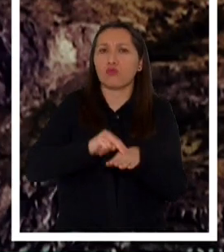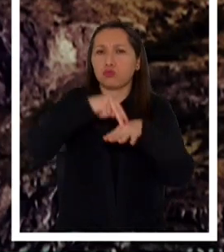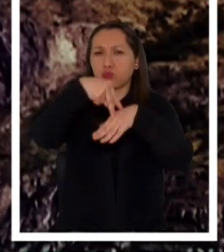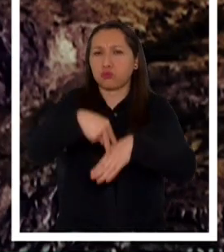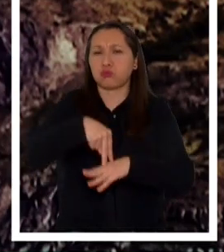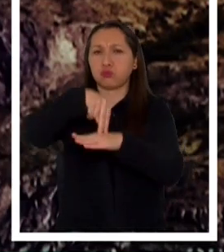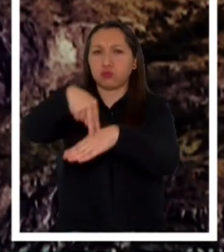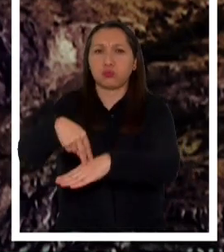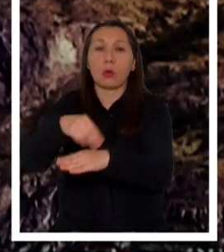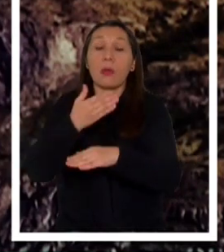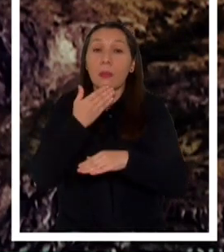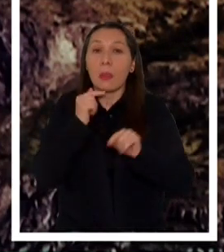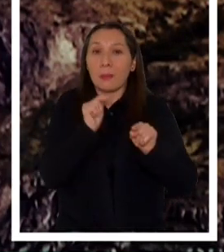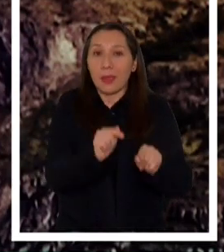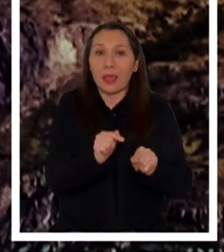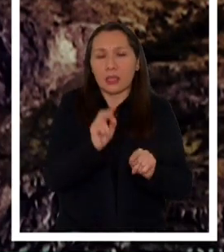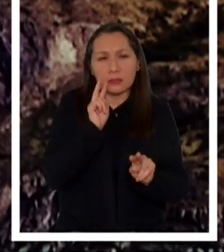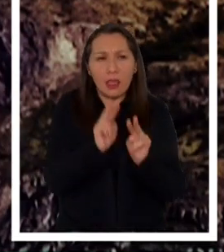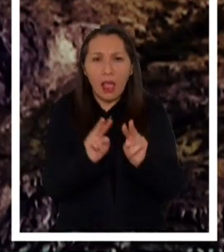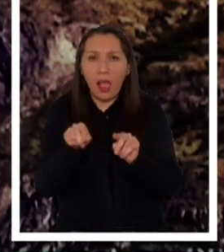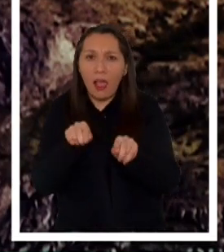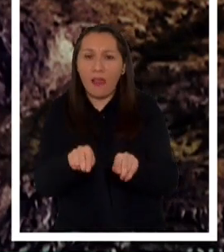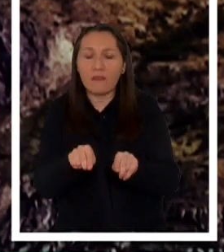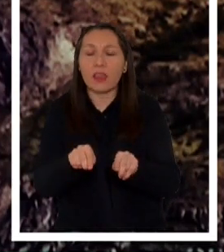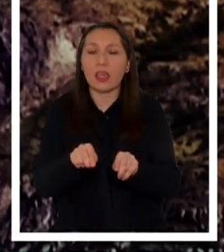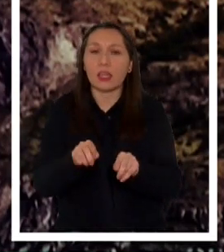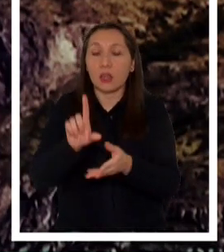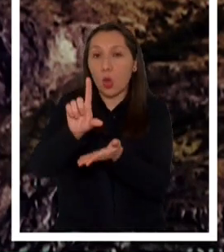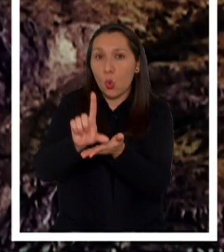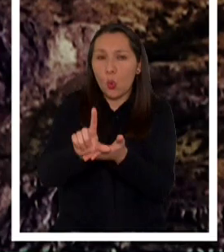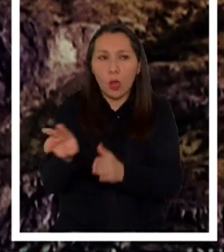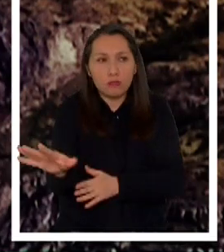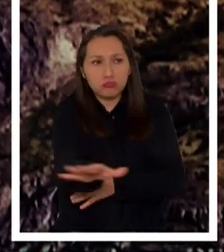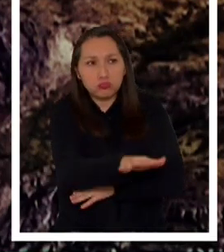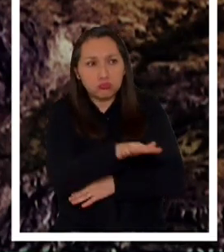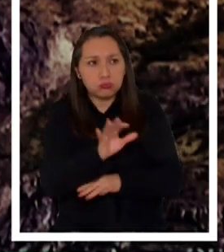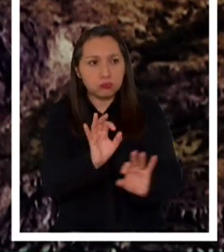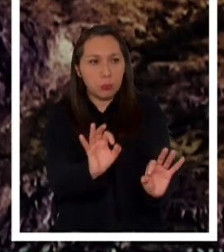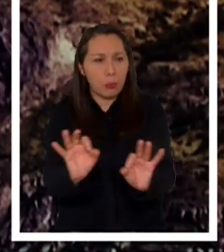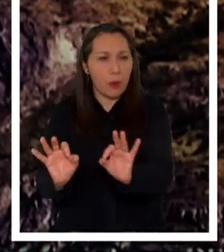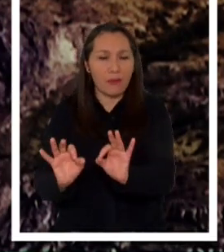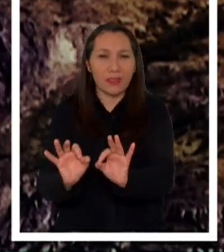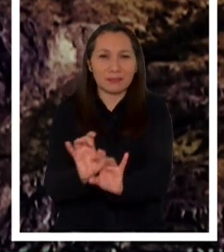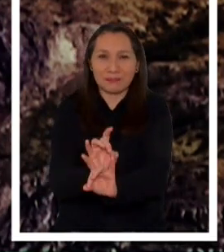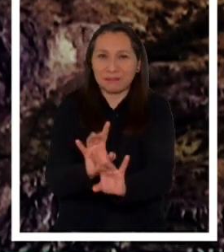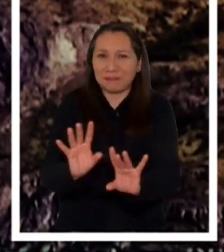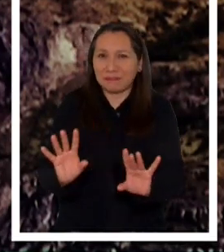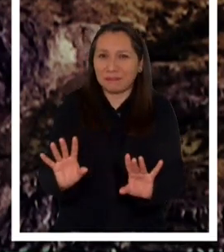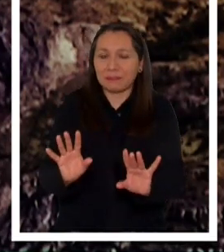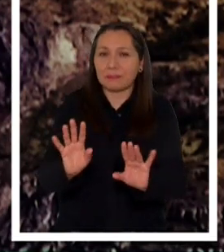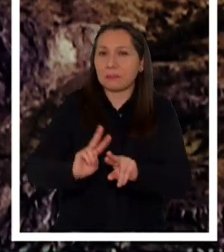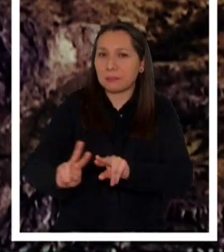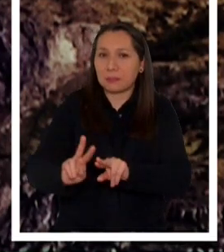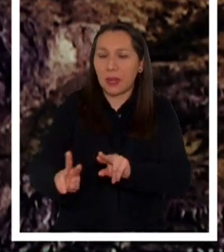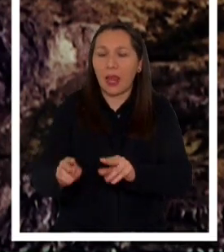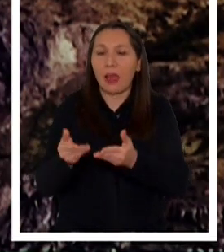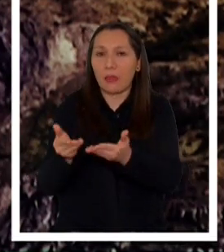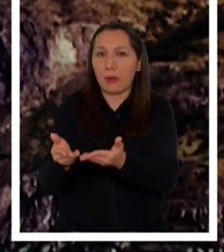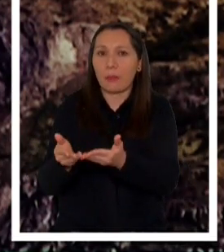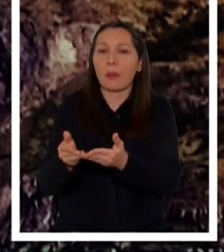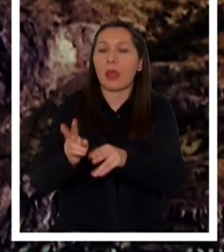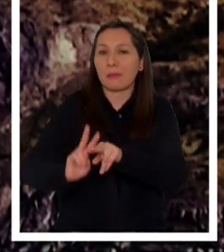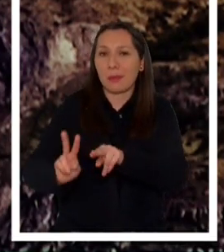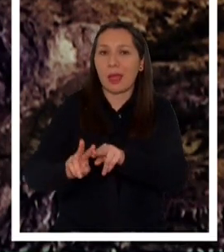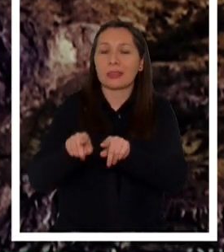efectivamente en esta revisión el lugar está perfectamente preparado para